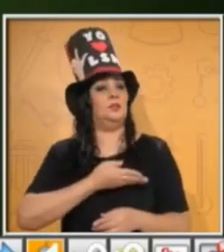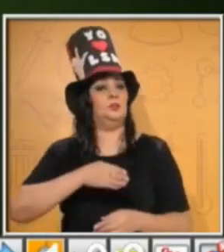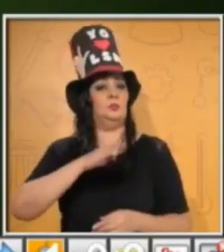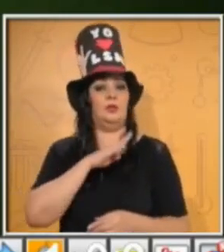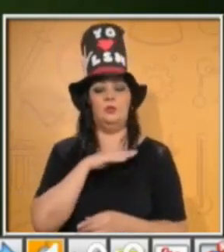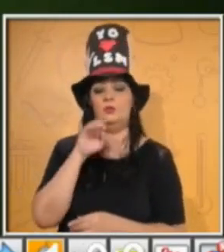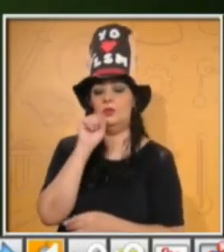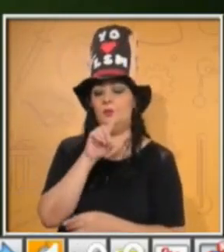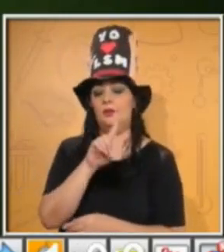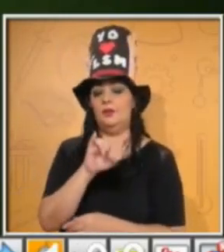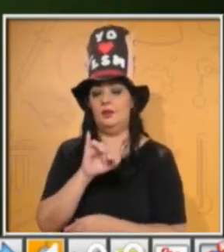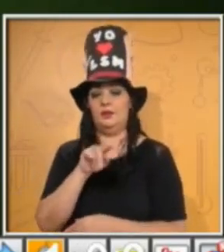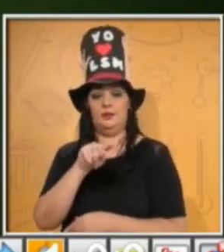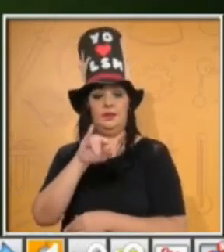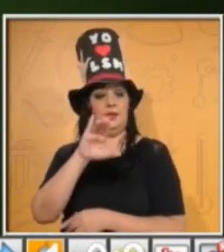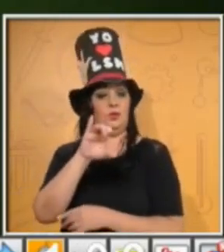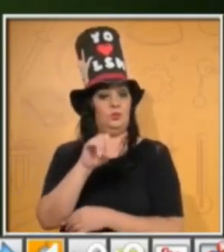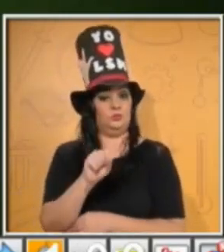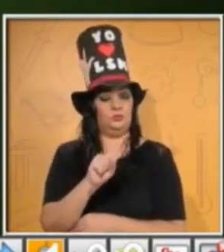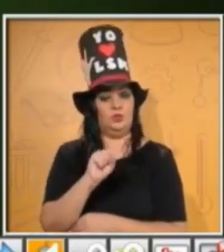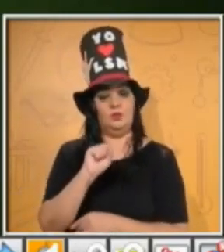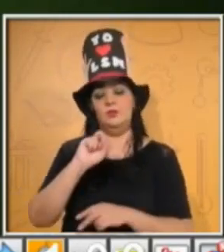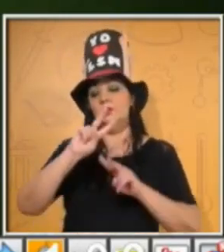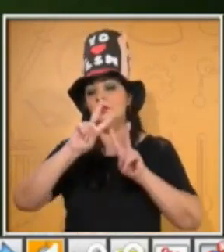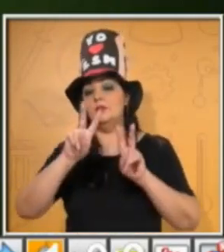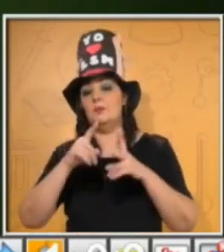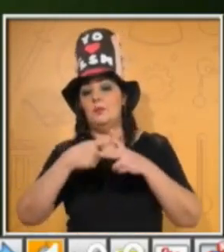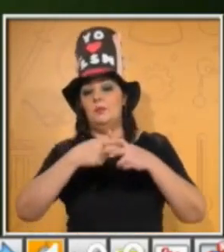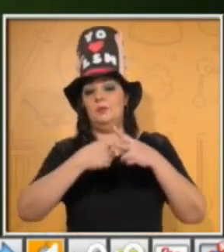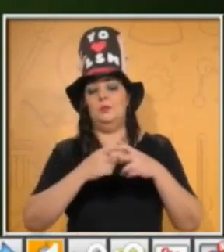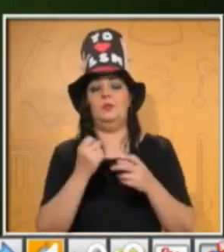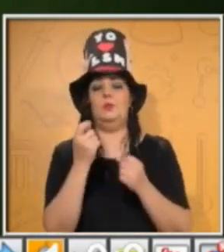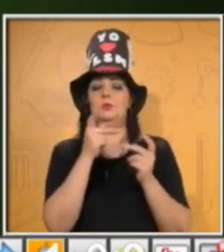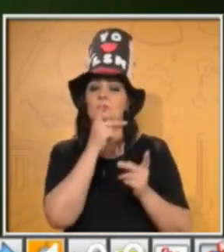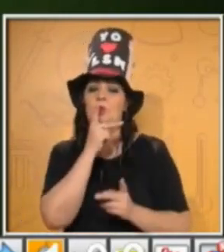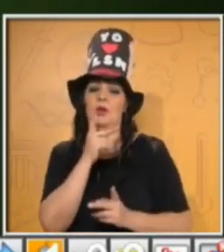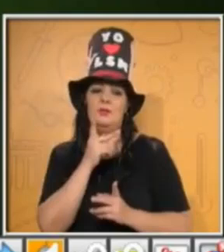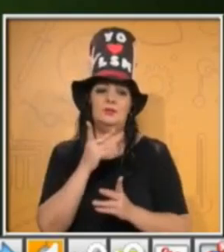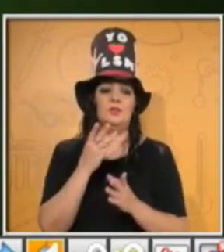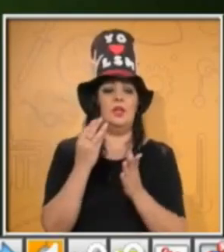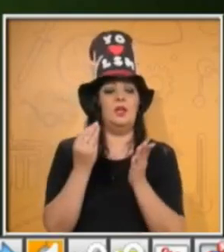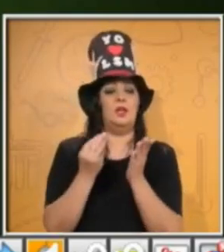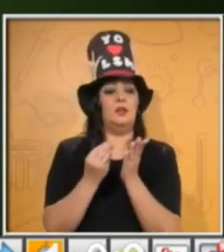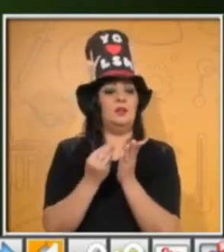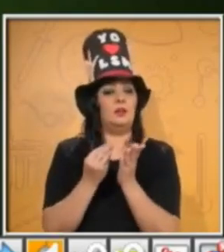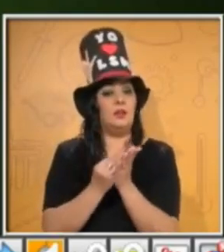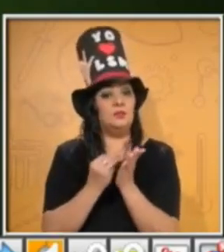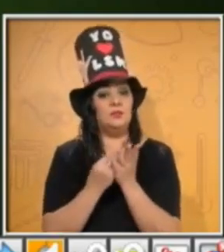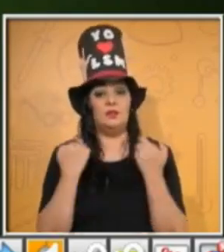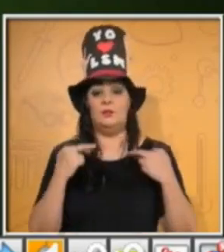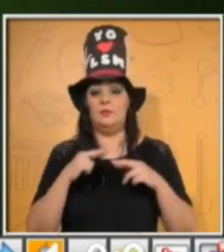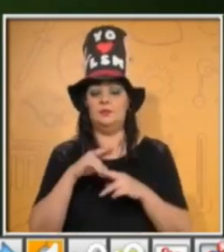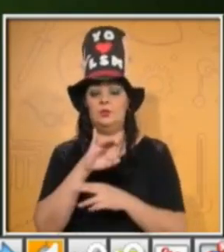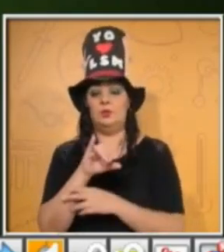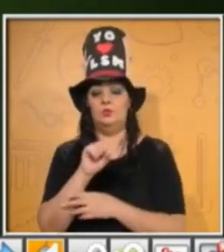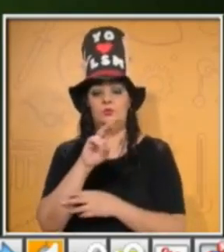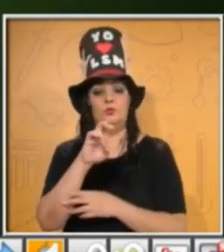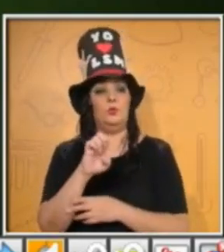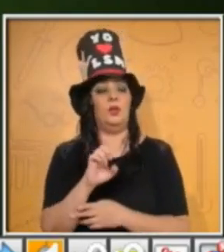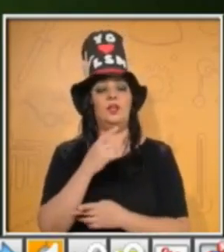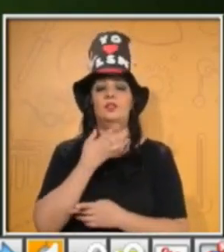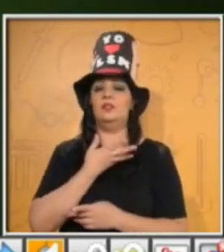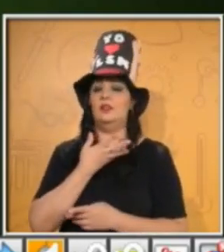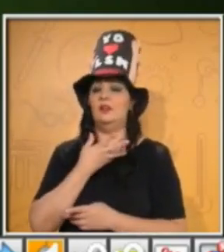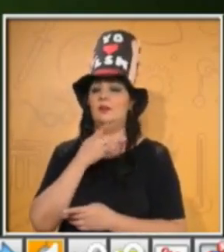los remarcaron con color. Y en matemáticas, algunos conceptos clave de la clase del profesor Josué, con hecto, deca,